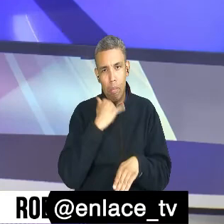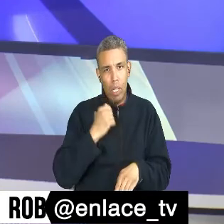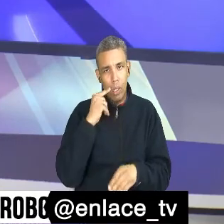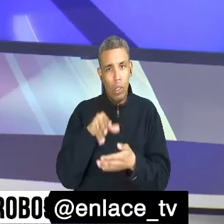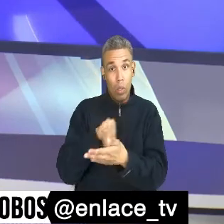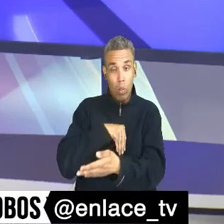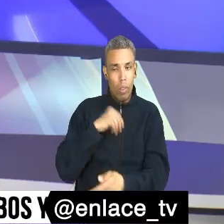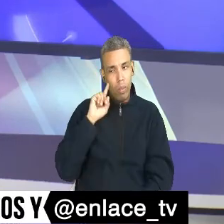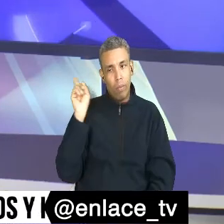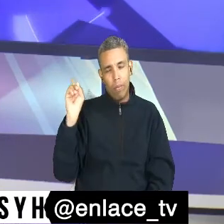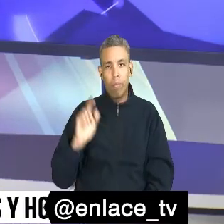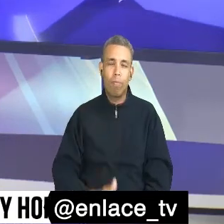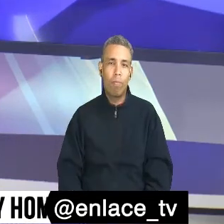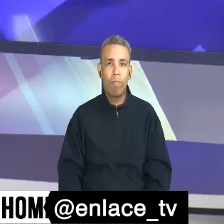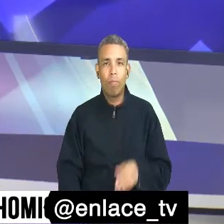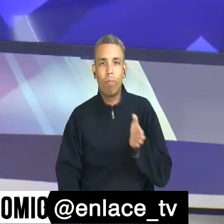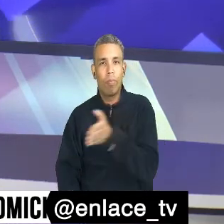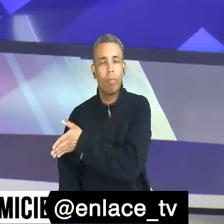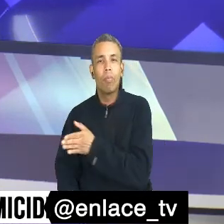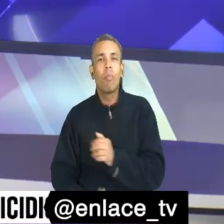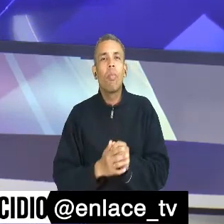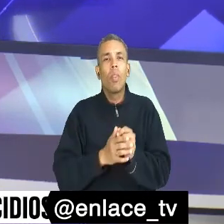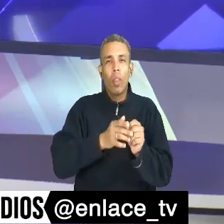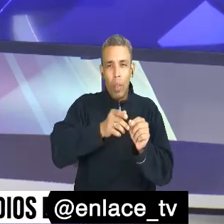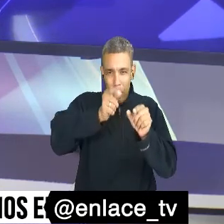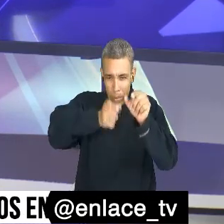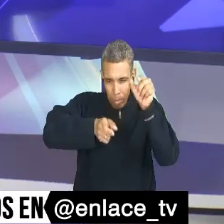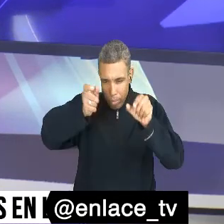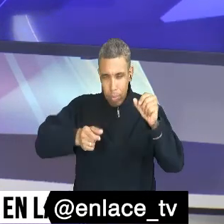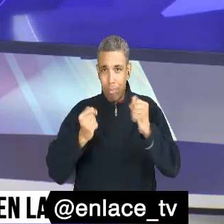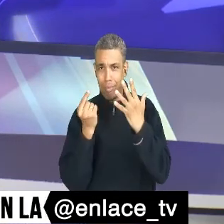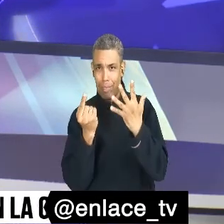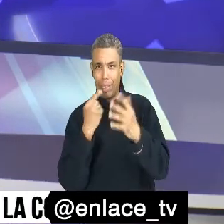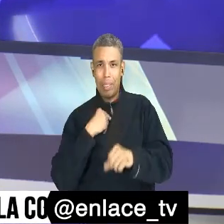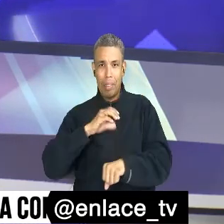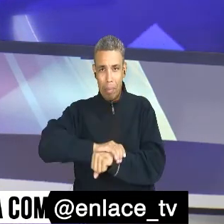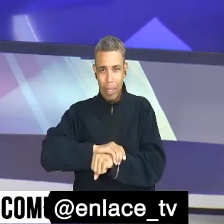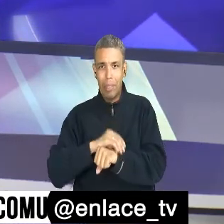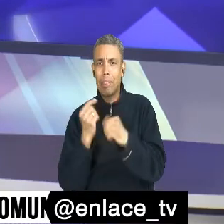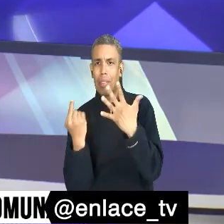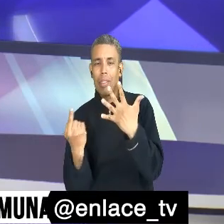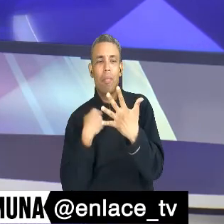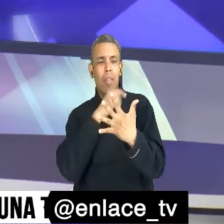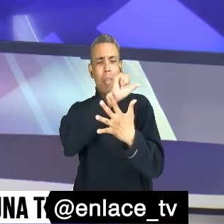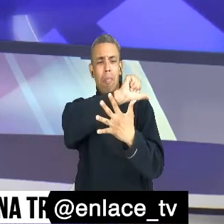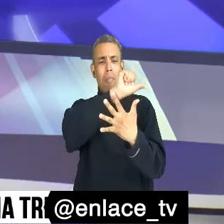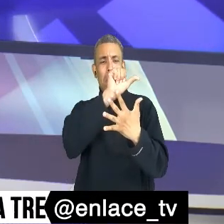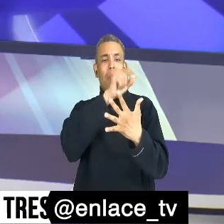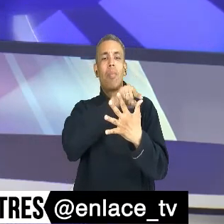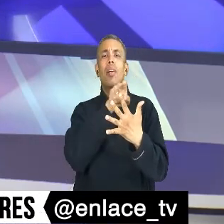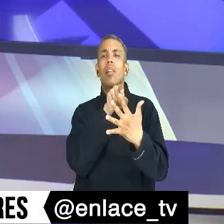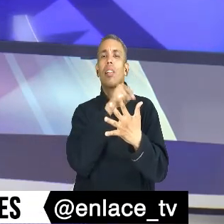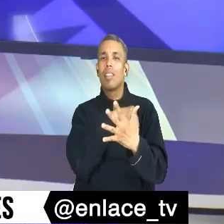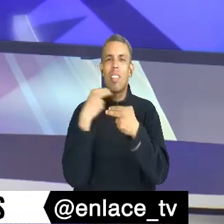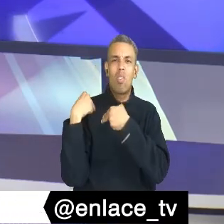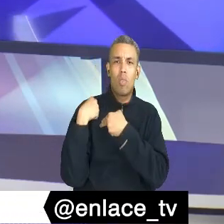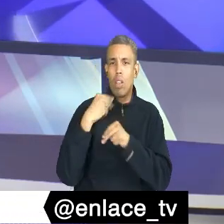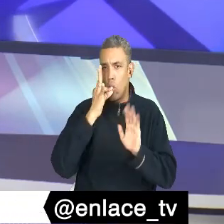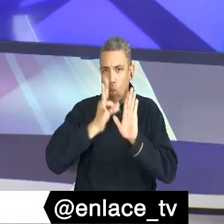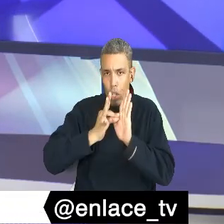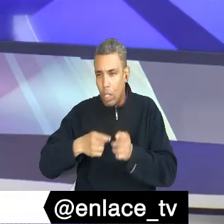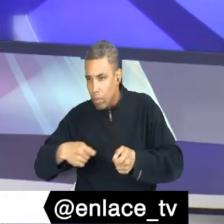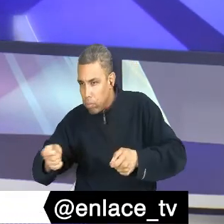capturados dejaron operativos de allanamiento en la ciudad. Dentro de los detenidos están 2 mujeres que serían las encargadas de entregar alucinógenos